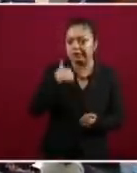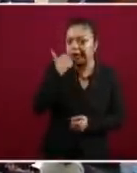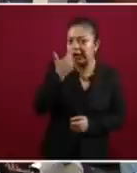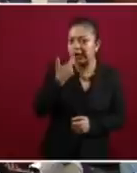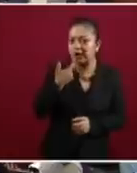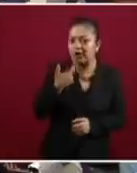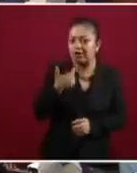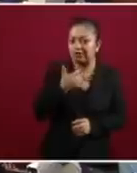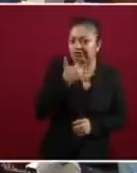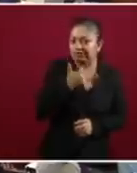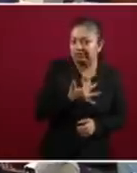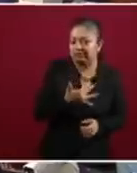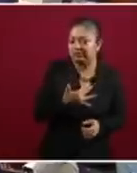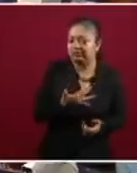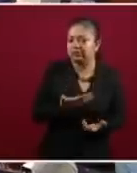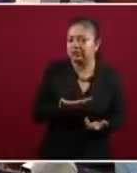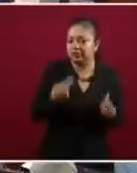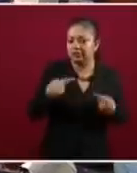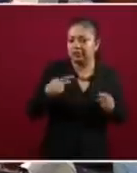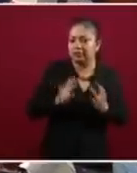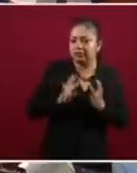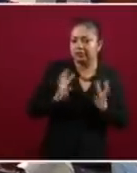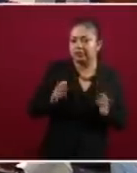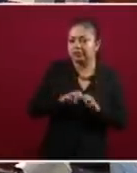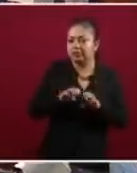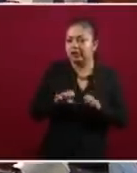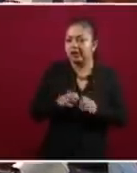sus seguidores.